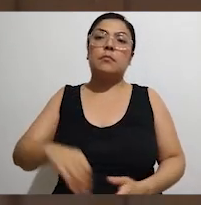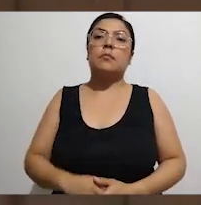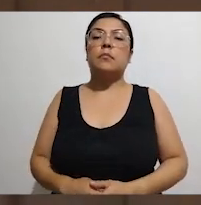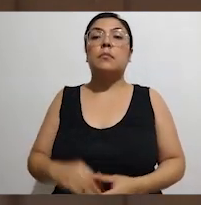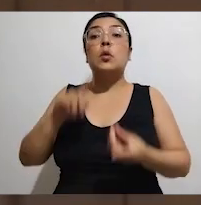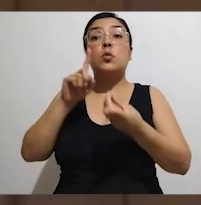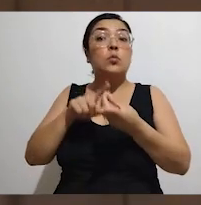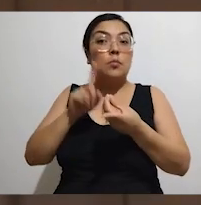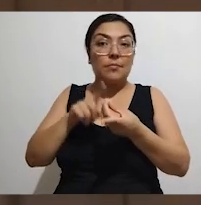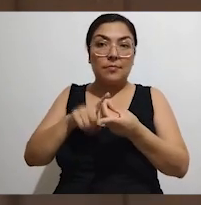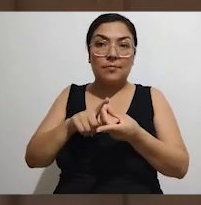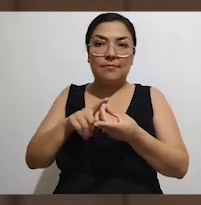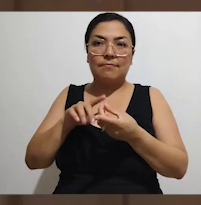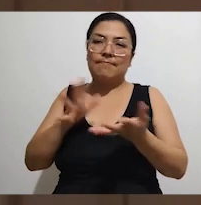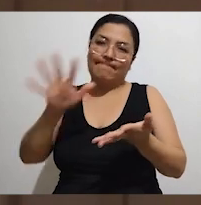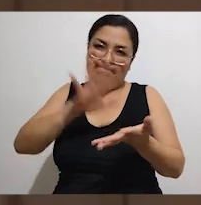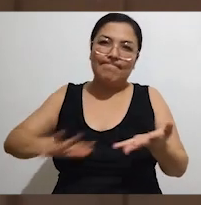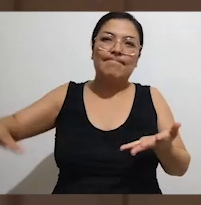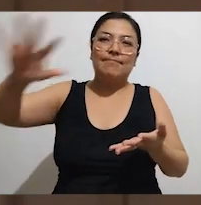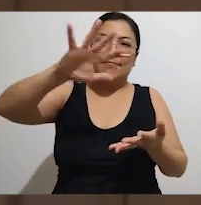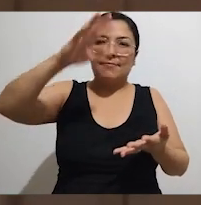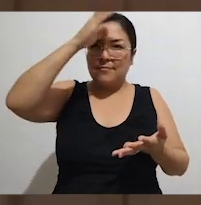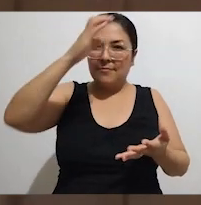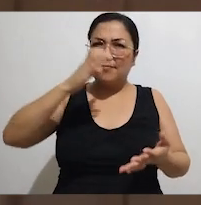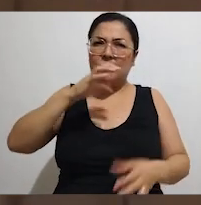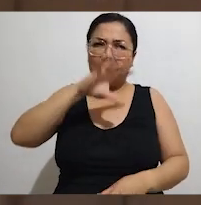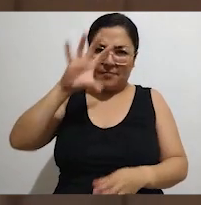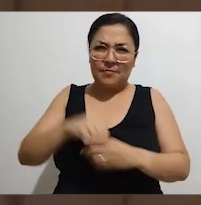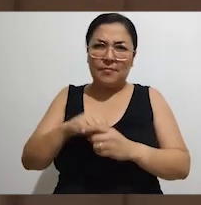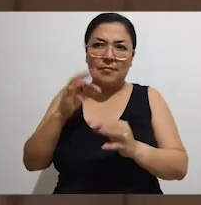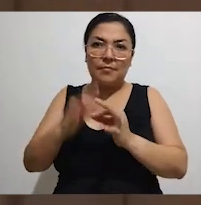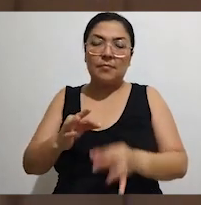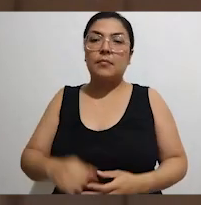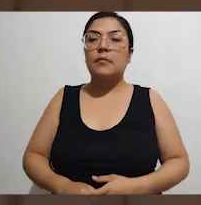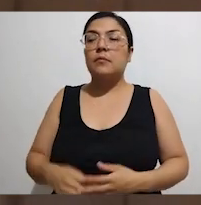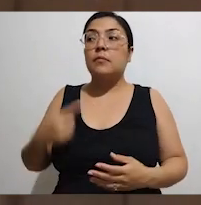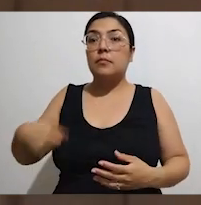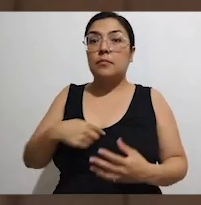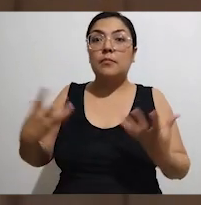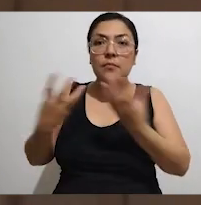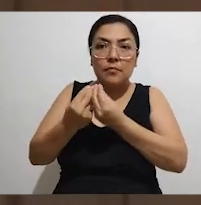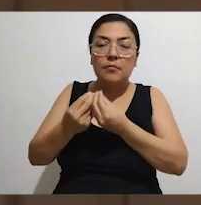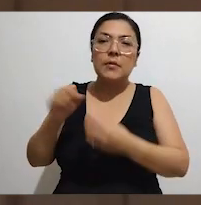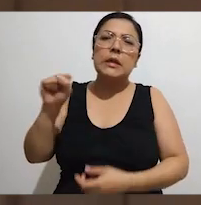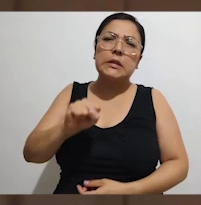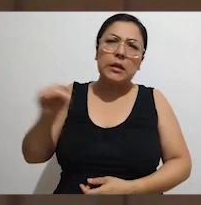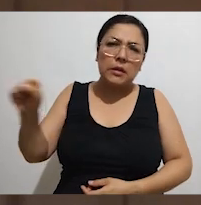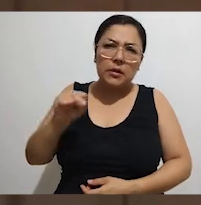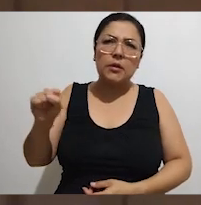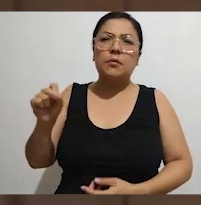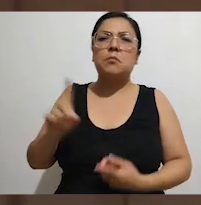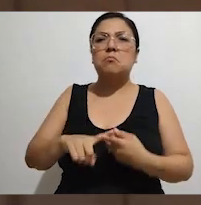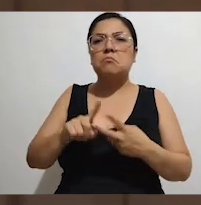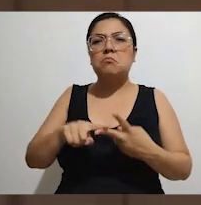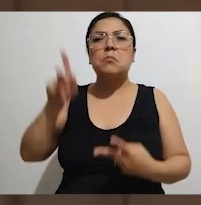observadores? Prácticamente en toda la entidad hubo observadores electorales. Los que estuvieron aquí con nosotros recorrieron Saltillo, recorrieron también Parras,